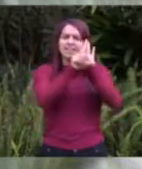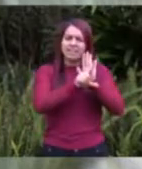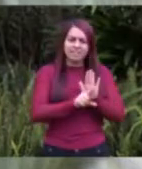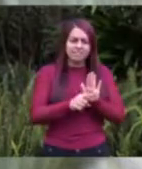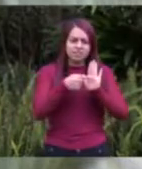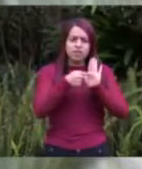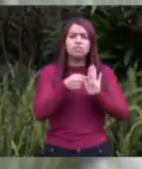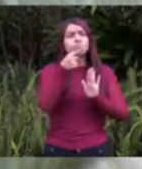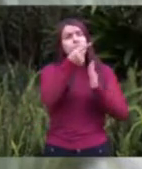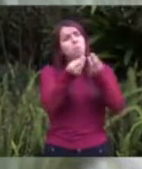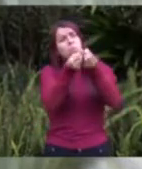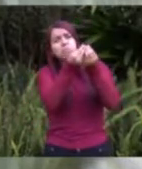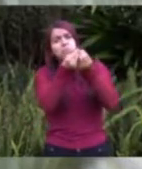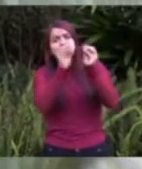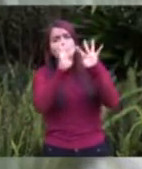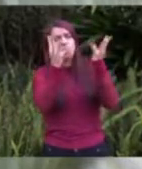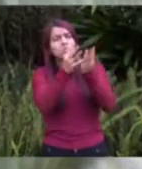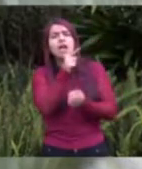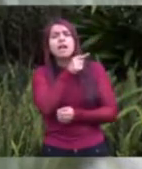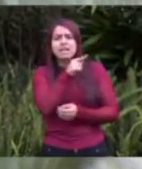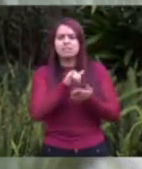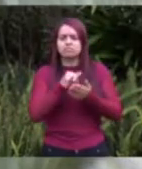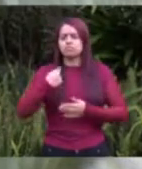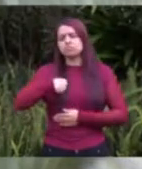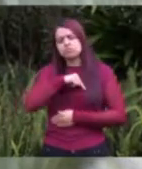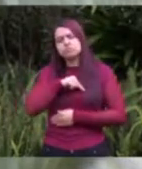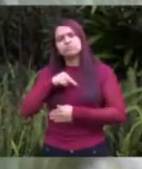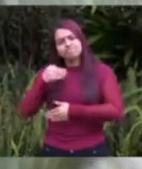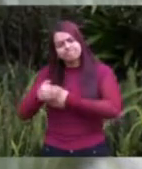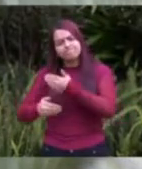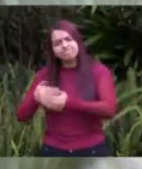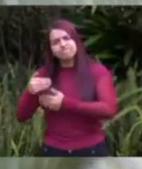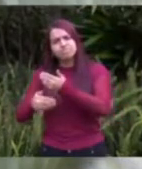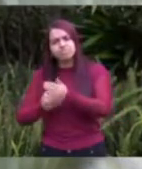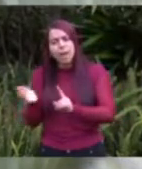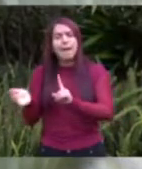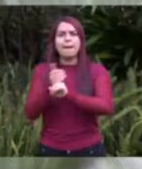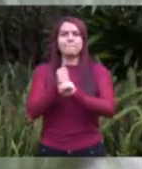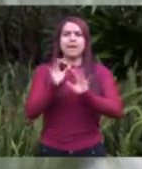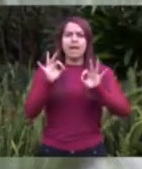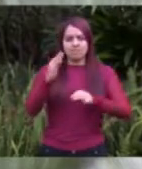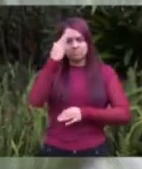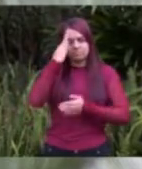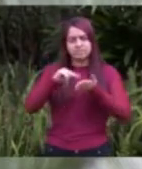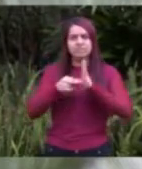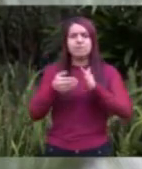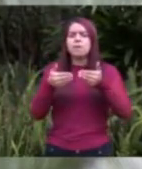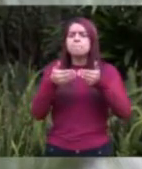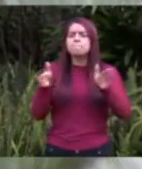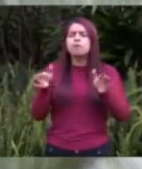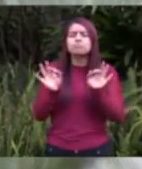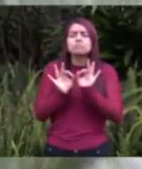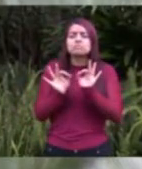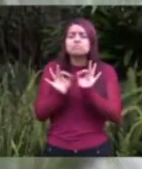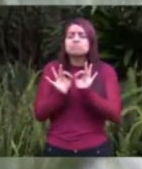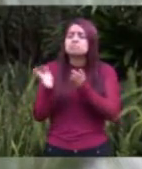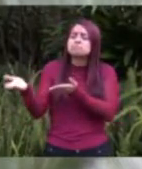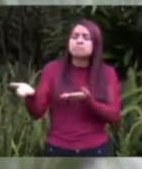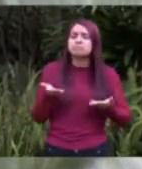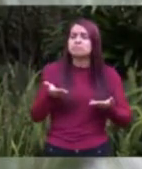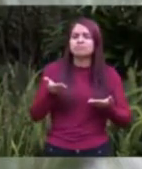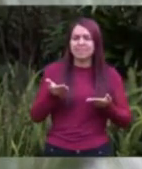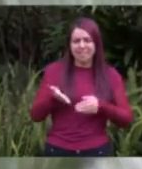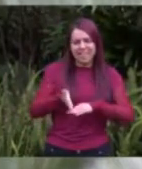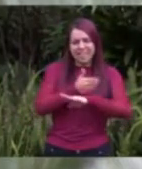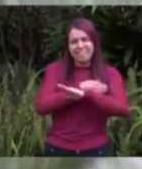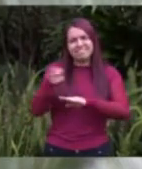propia Corte, donde logramos que se entrara, no por una puerta chiquita, como decíamos en algún momento, a solicitud de